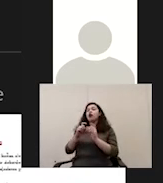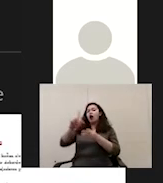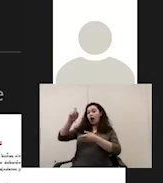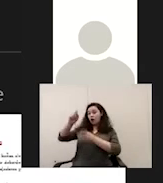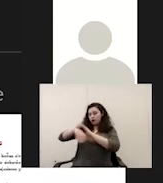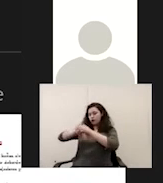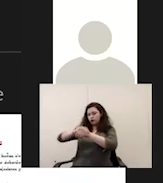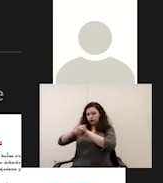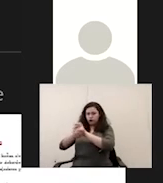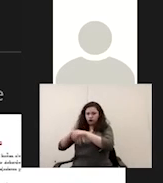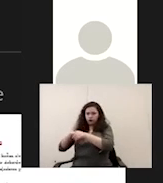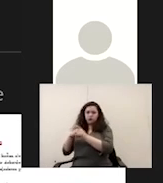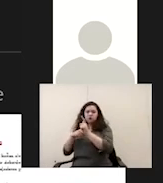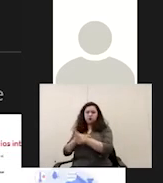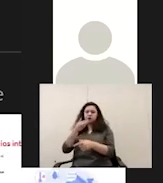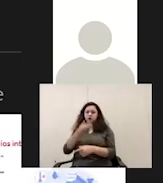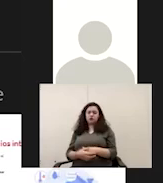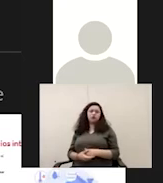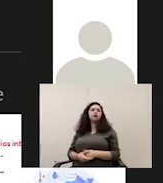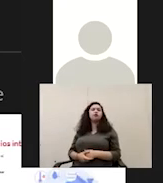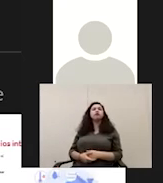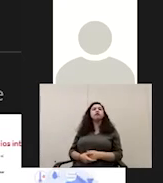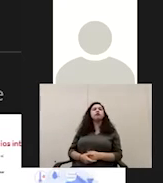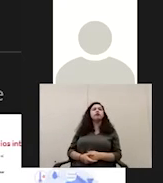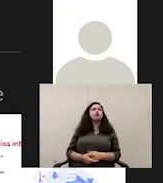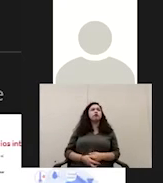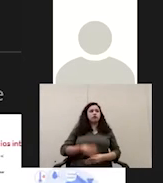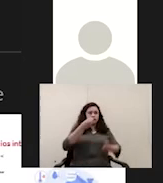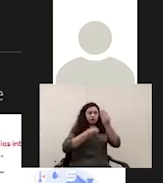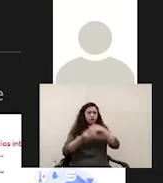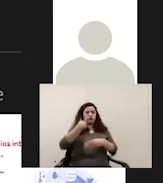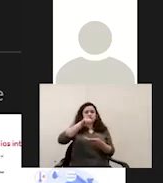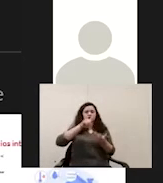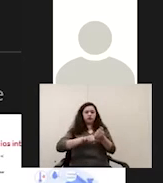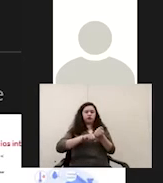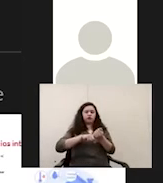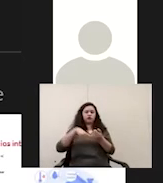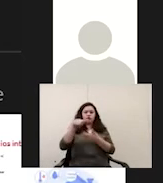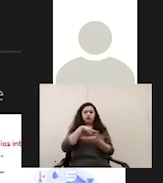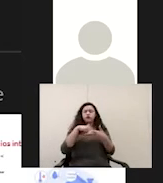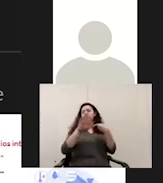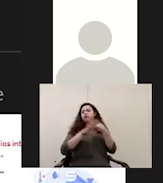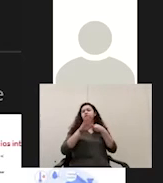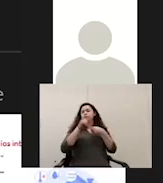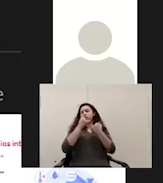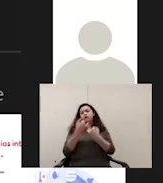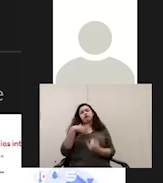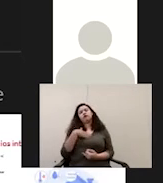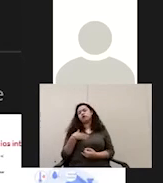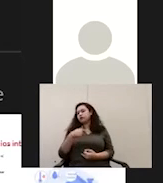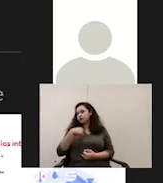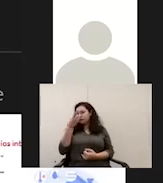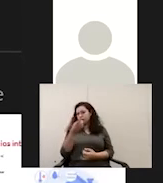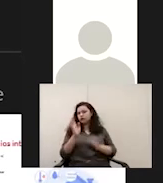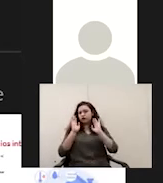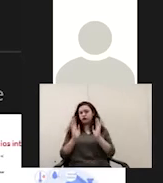perfecto. Evitar consumir alimentos dentro de oficinas. Sanitarios, pues lo mismo, ya lo mencioné, hay que